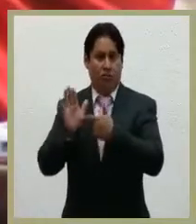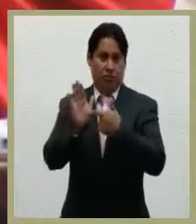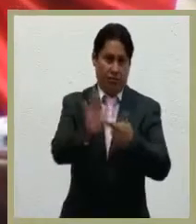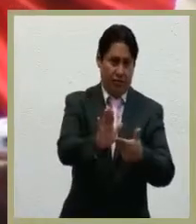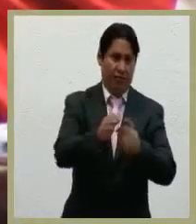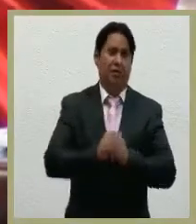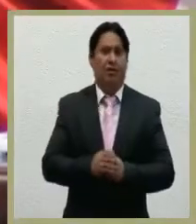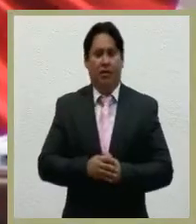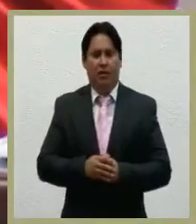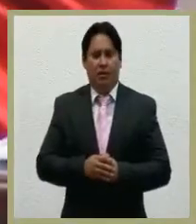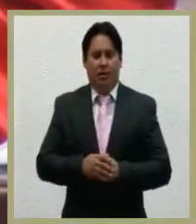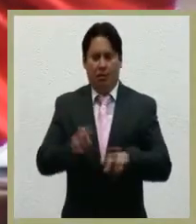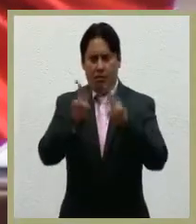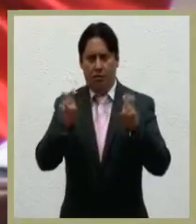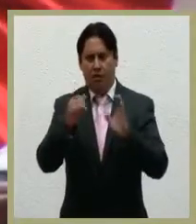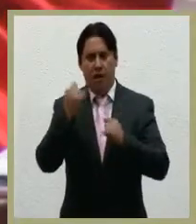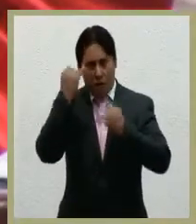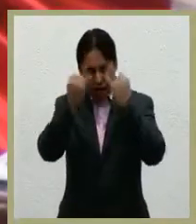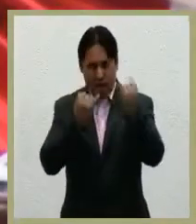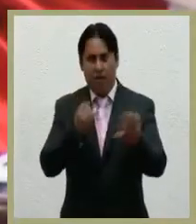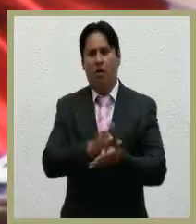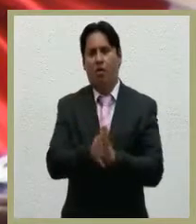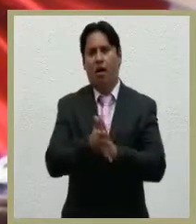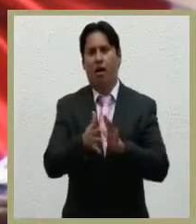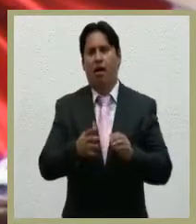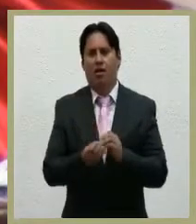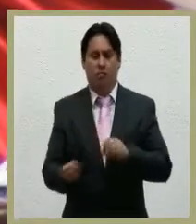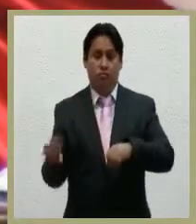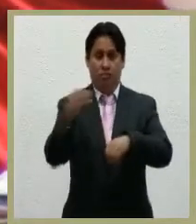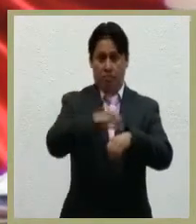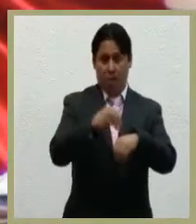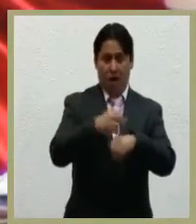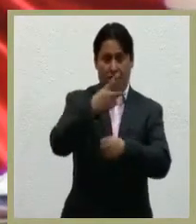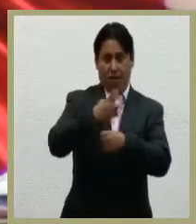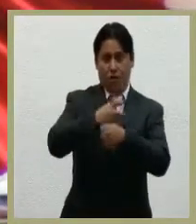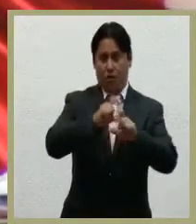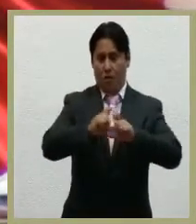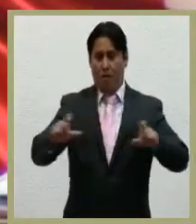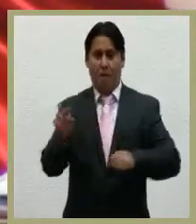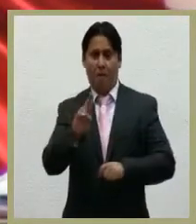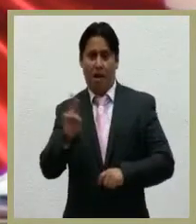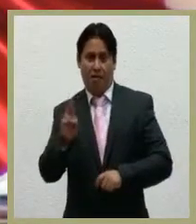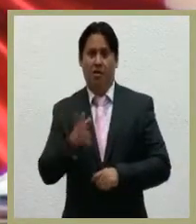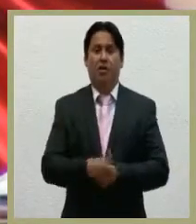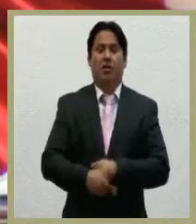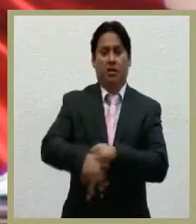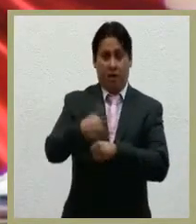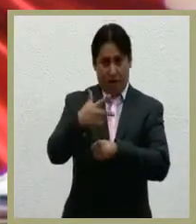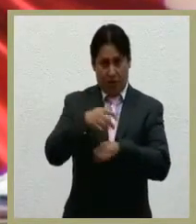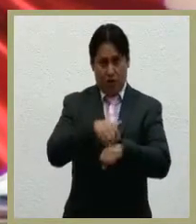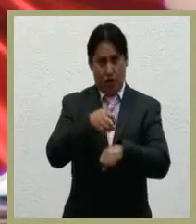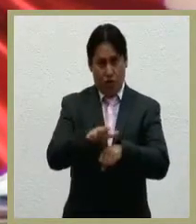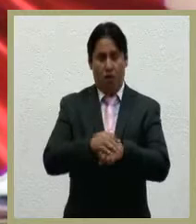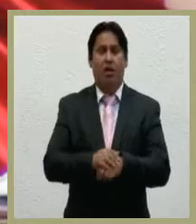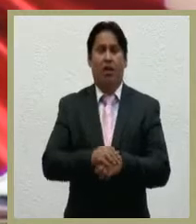relativo, iniciativa de decreto por el que se adiciona un segundo párrafo al artículo 13º transitorio del Código